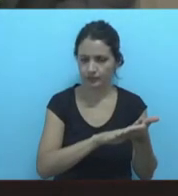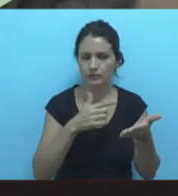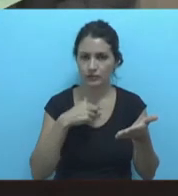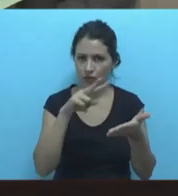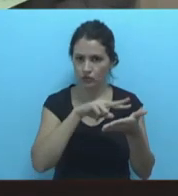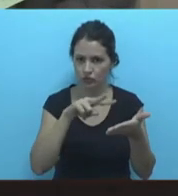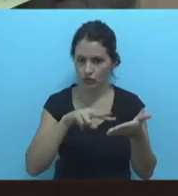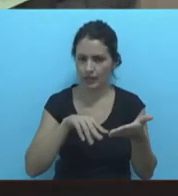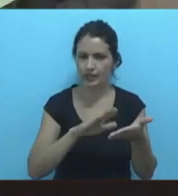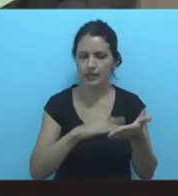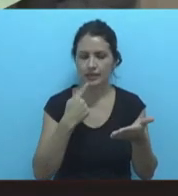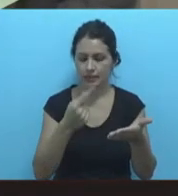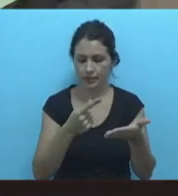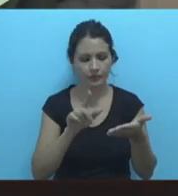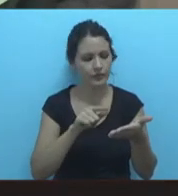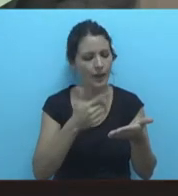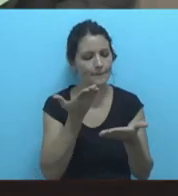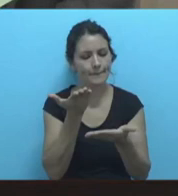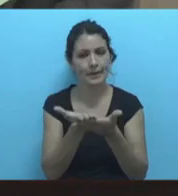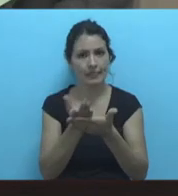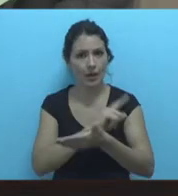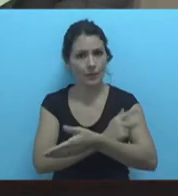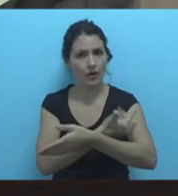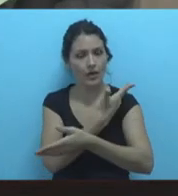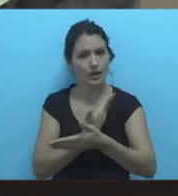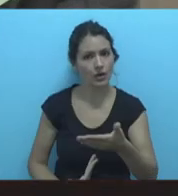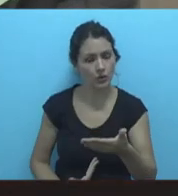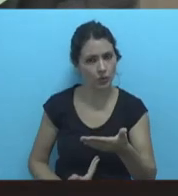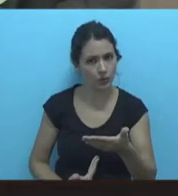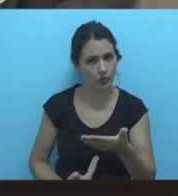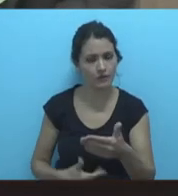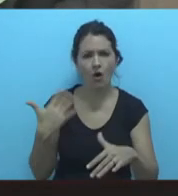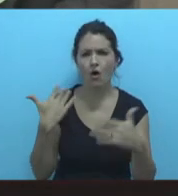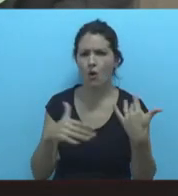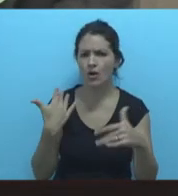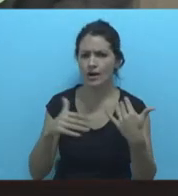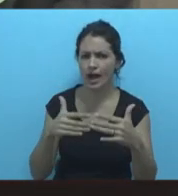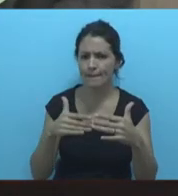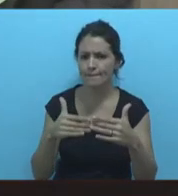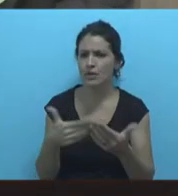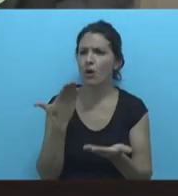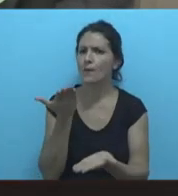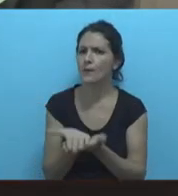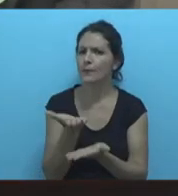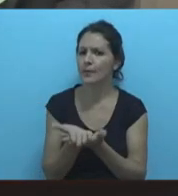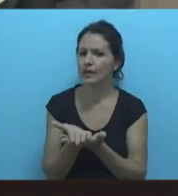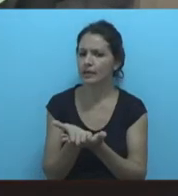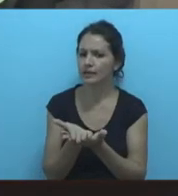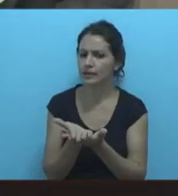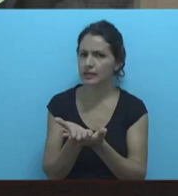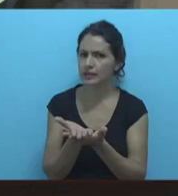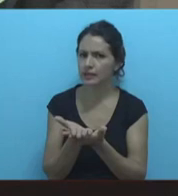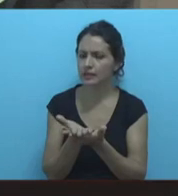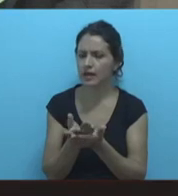se leyó anteriormente, dice así: por el cual se solicita al Poder Ejecutivo Nacional disponga la urgente necesidad de avanzar en determinar